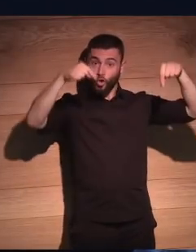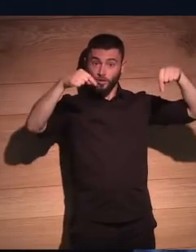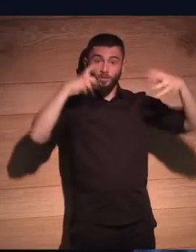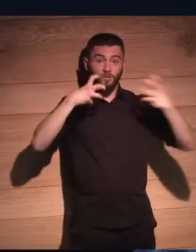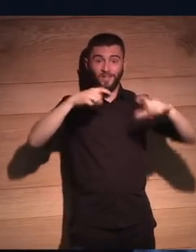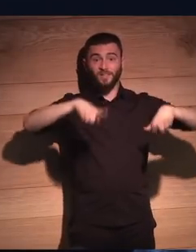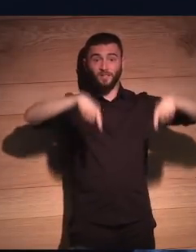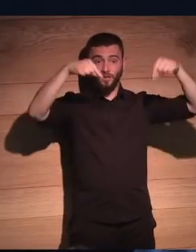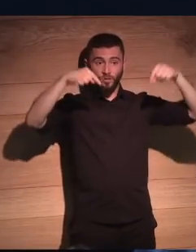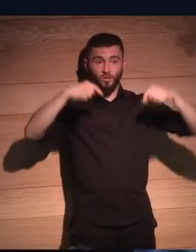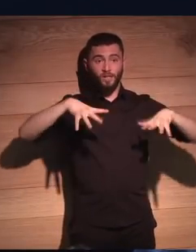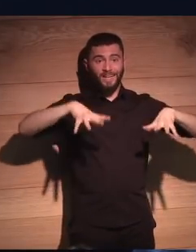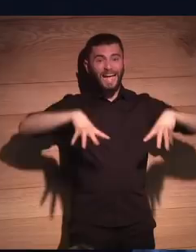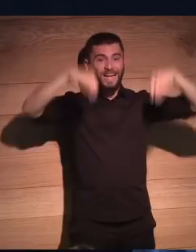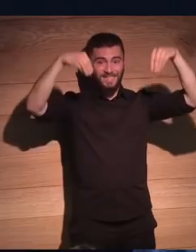desde el castillo de Otranto,